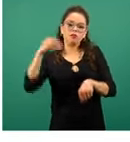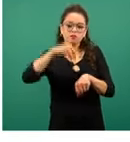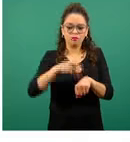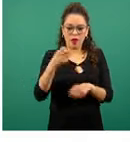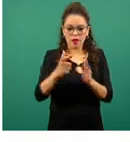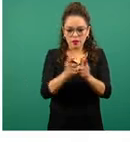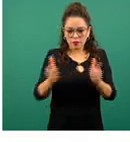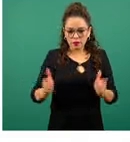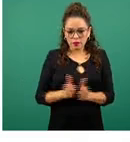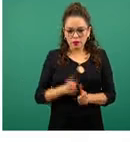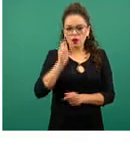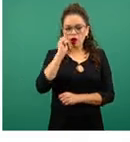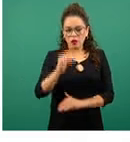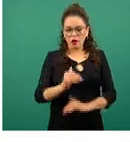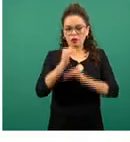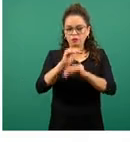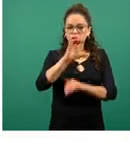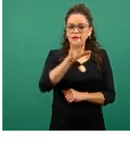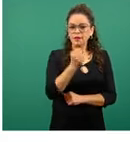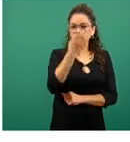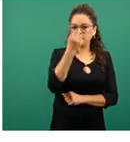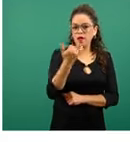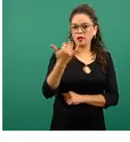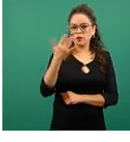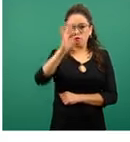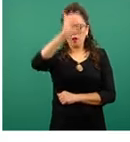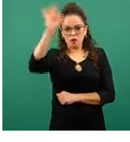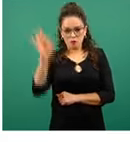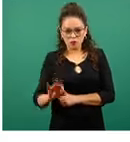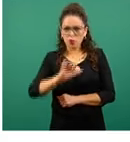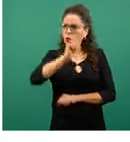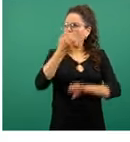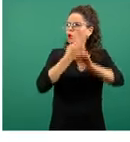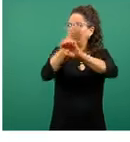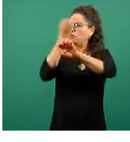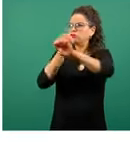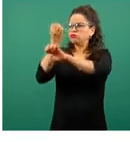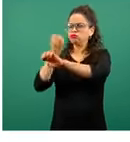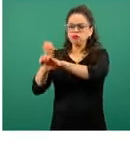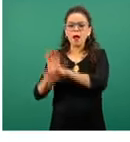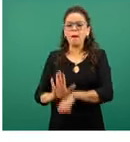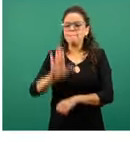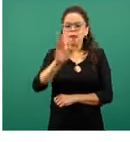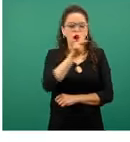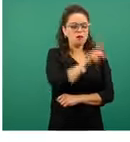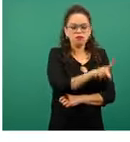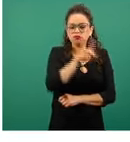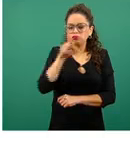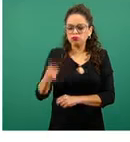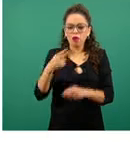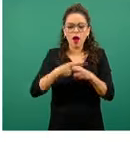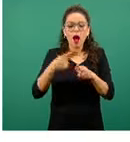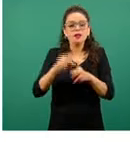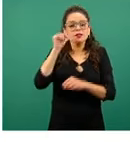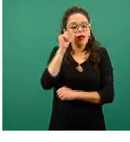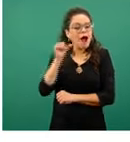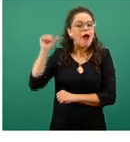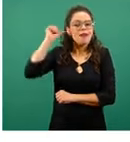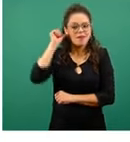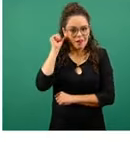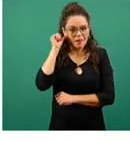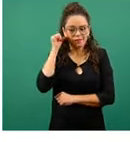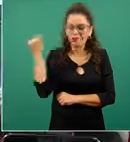el 69 y el 50. Todas las demás entidades han mantenido un comportamiento similar, al menos al del día de ayer, y en